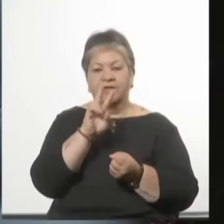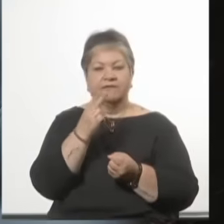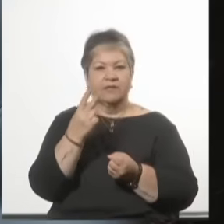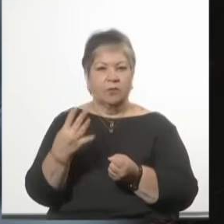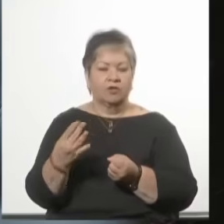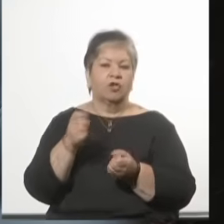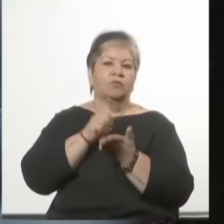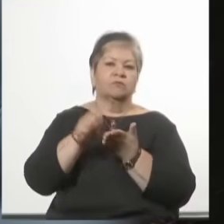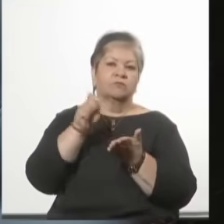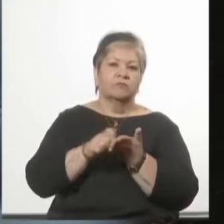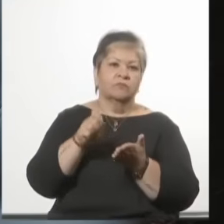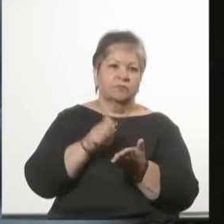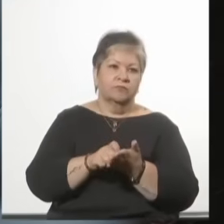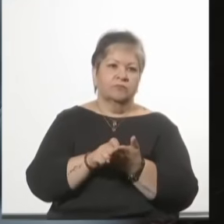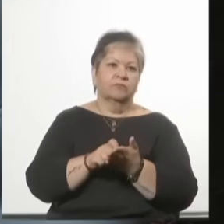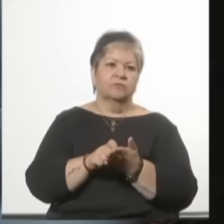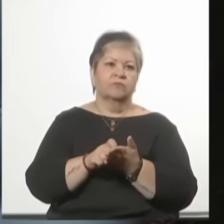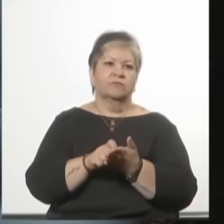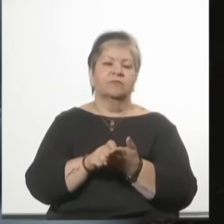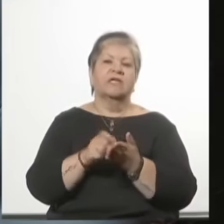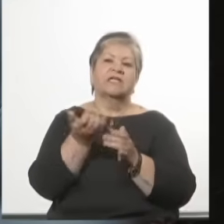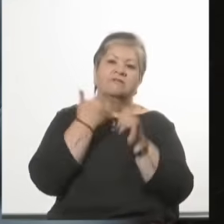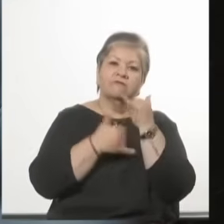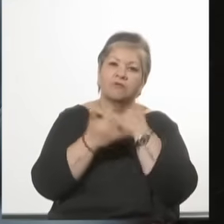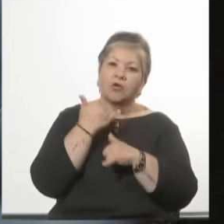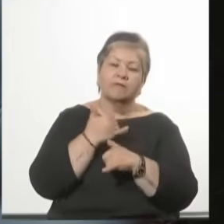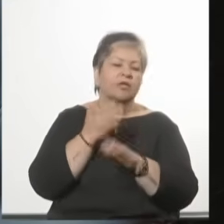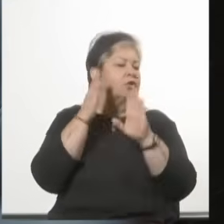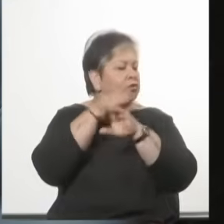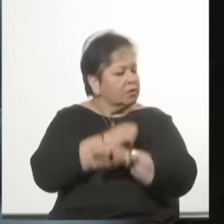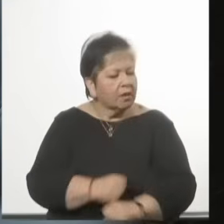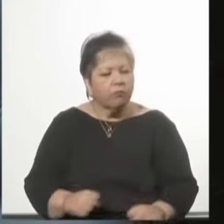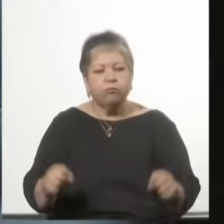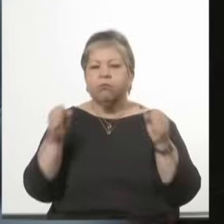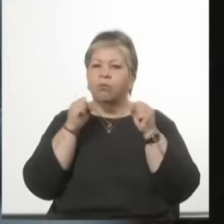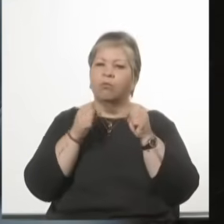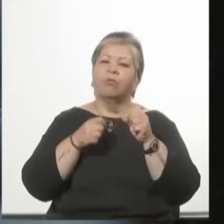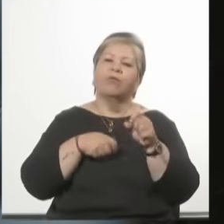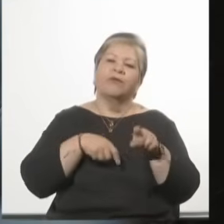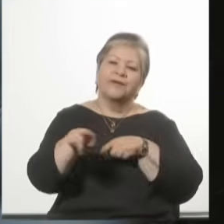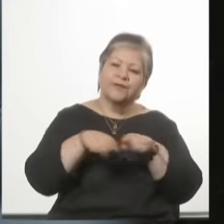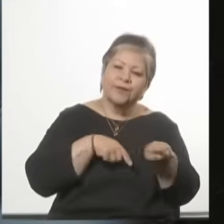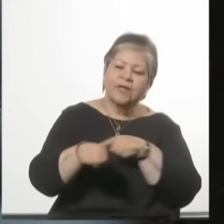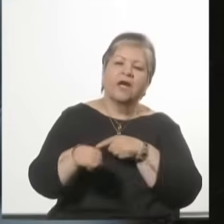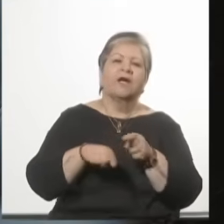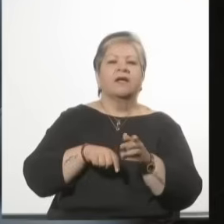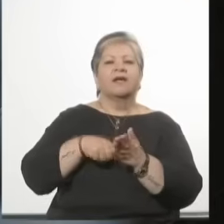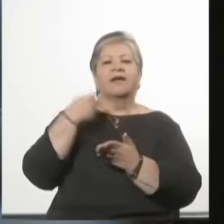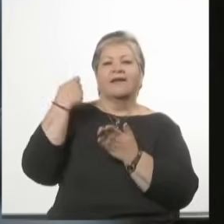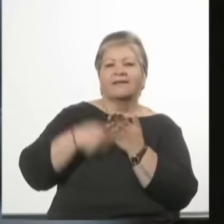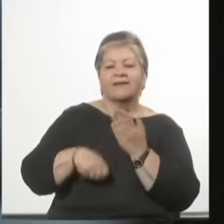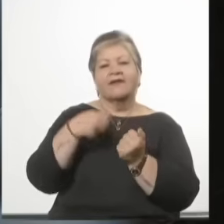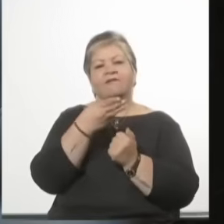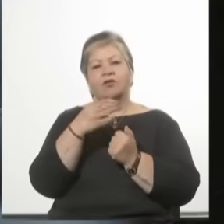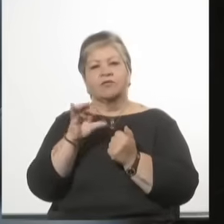envía nota al MDN donde se informa que no ha sido posible gestionar la garantía en el Banco de Seguros del